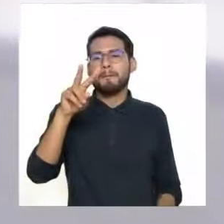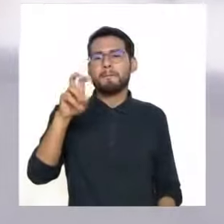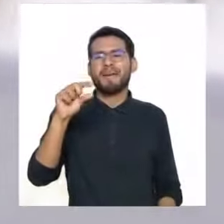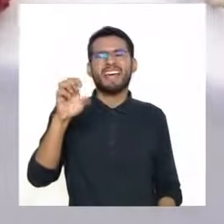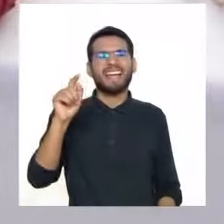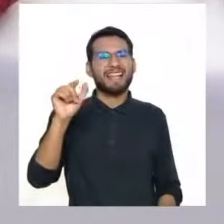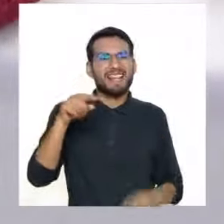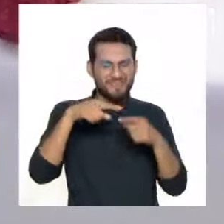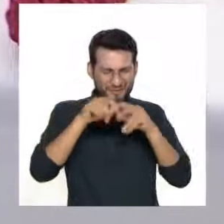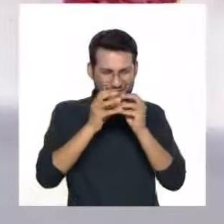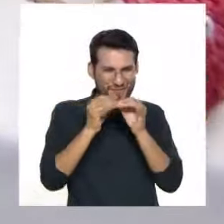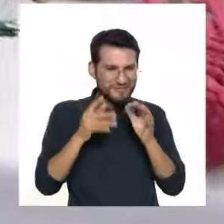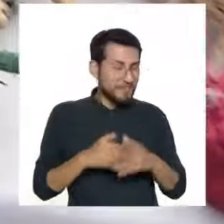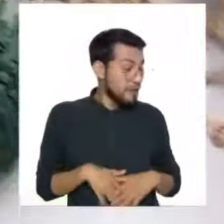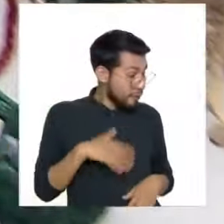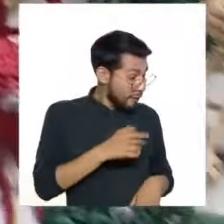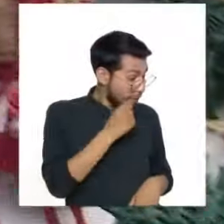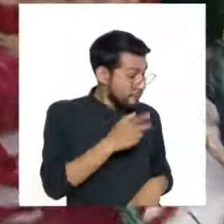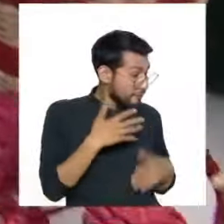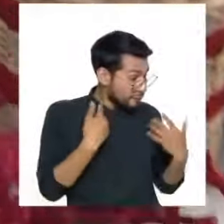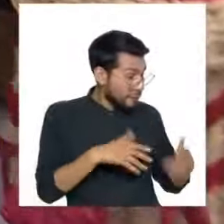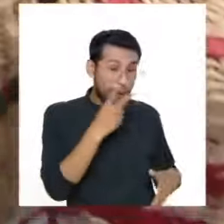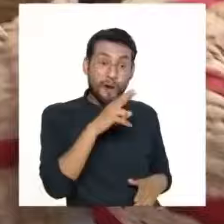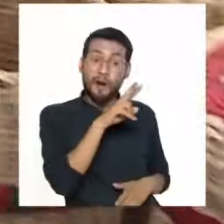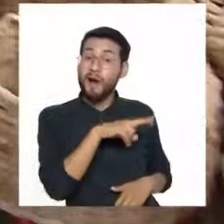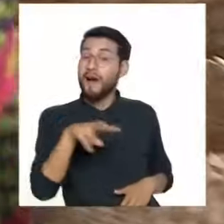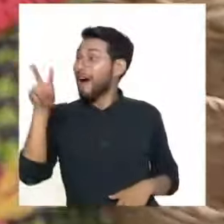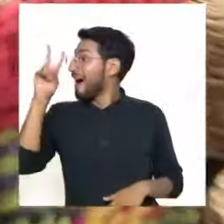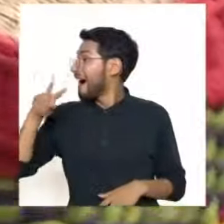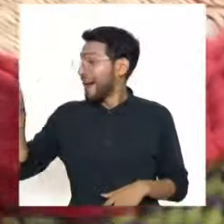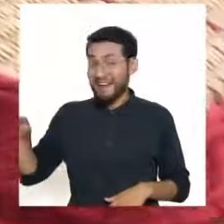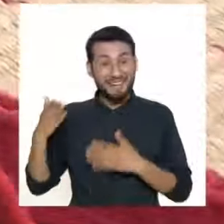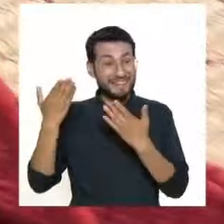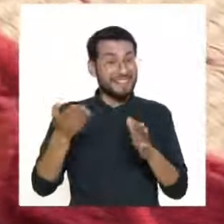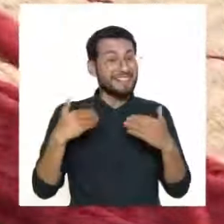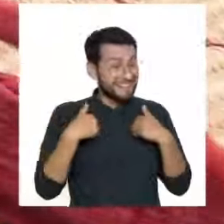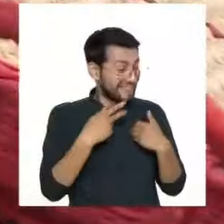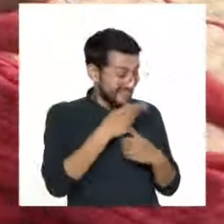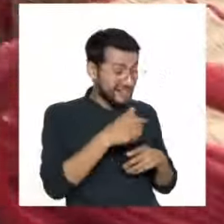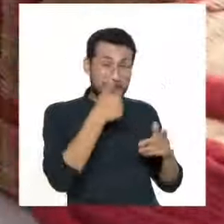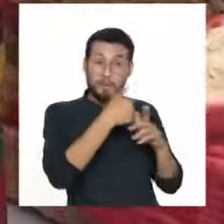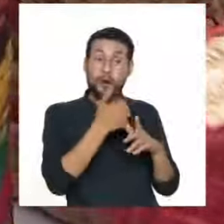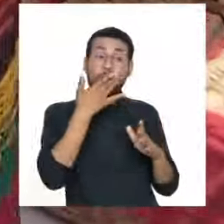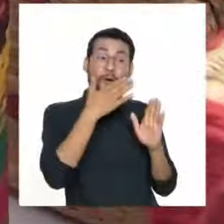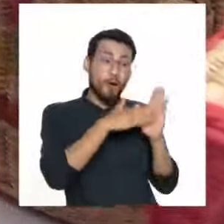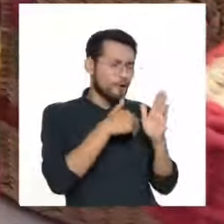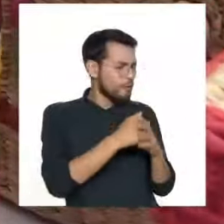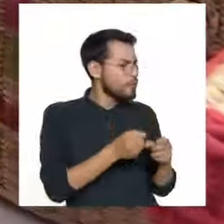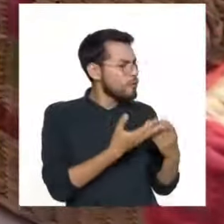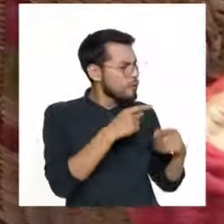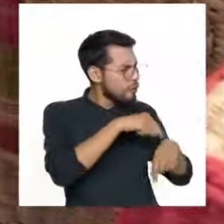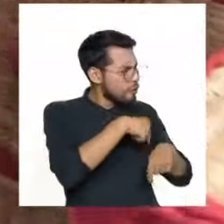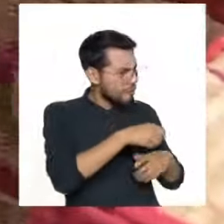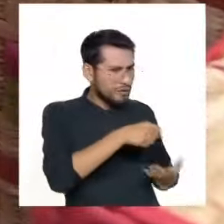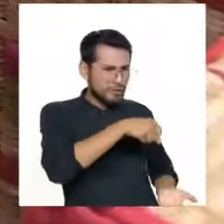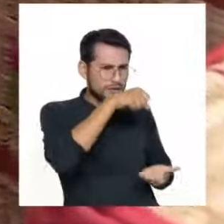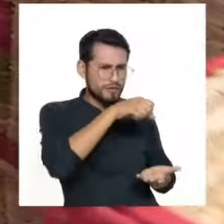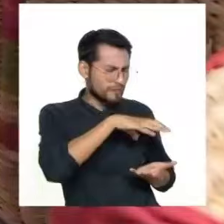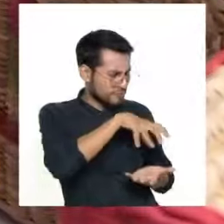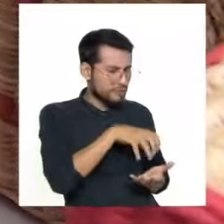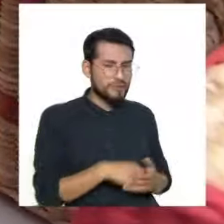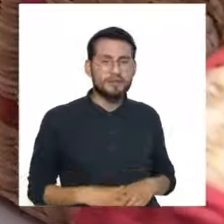lindo pero mira estos estos detalles Porque miren chicos María misma los pinta mi reina cuánto más o menos te tarda por ejemplo hacer esta